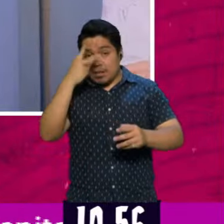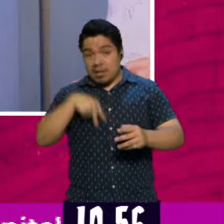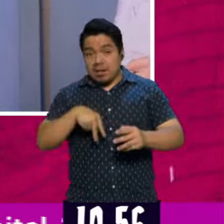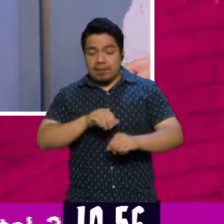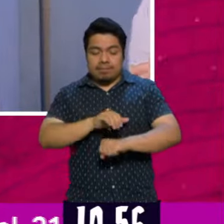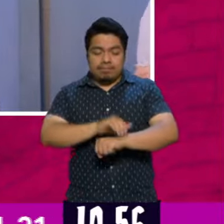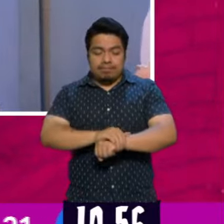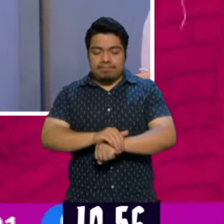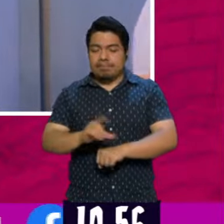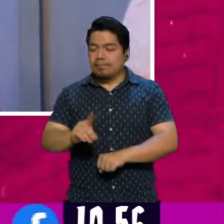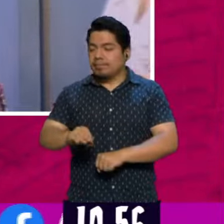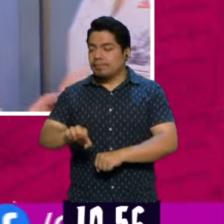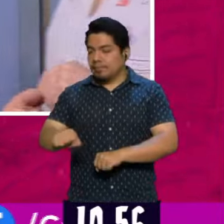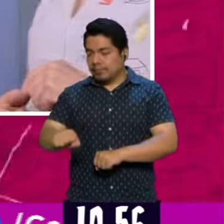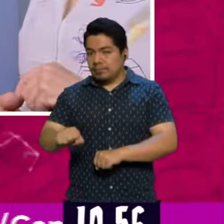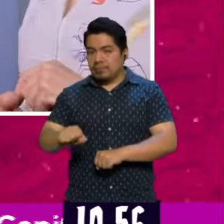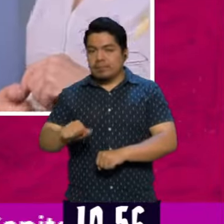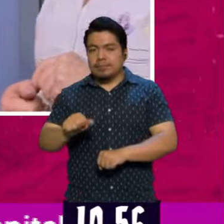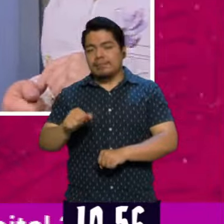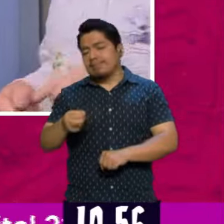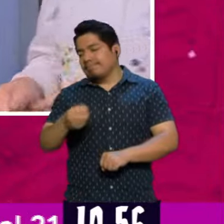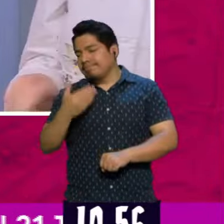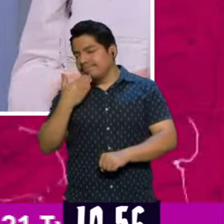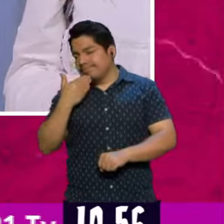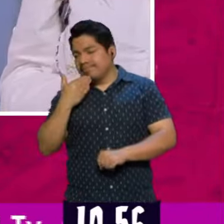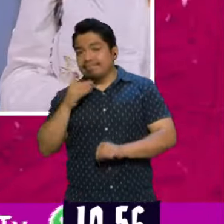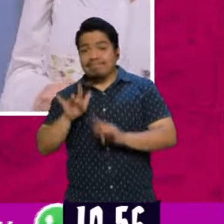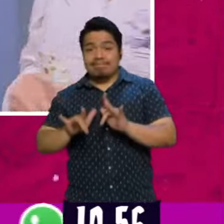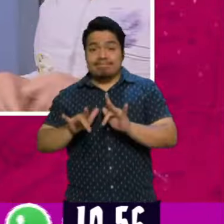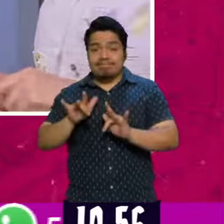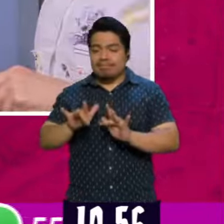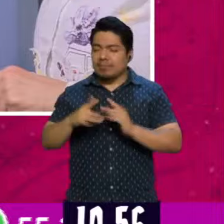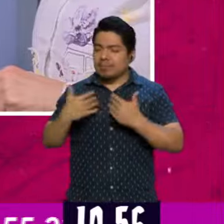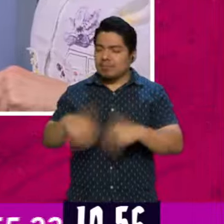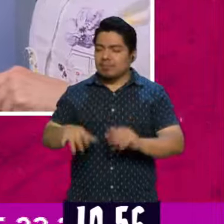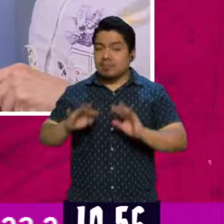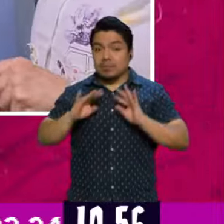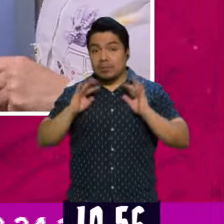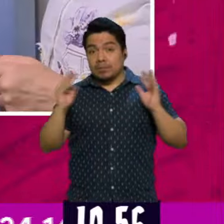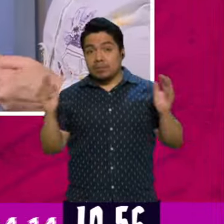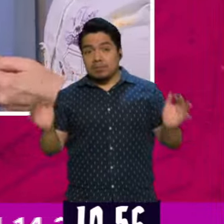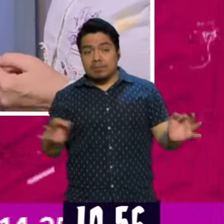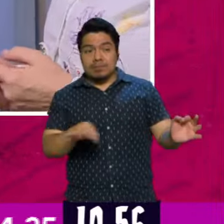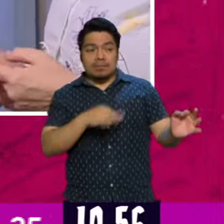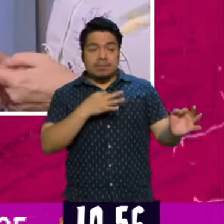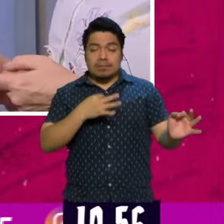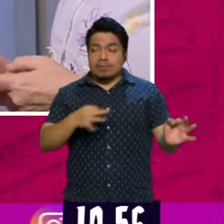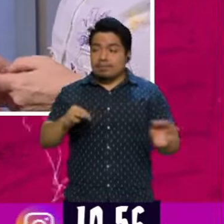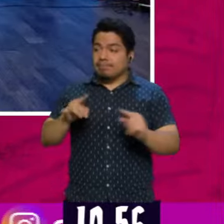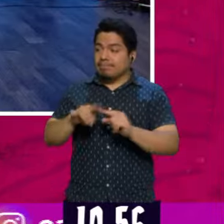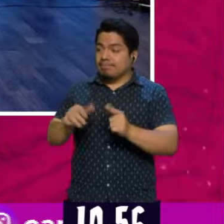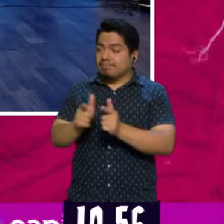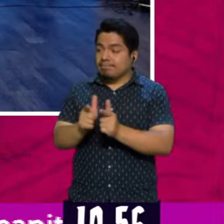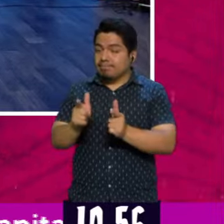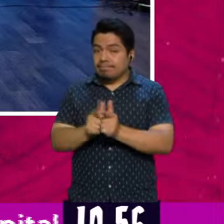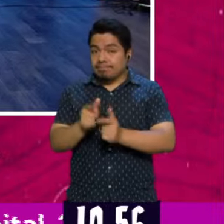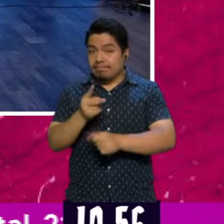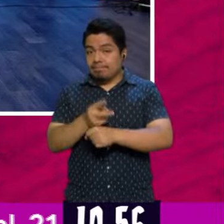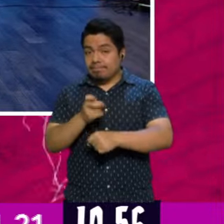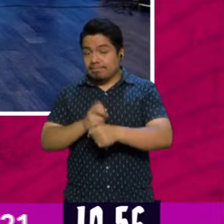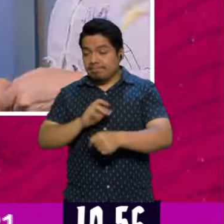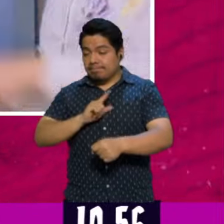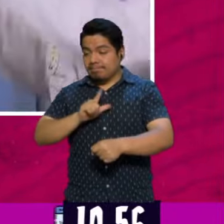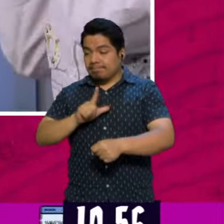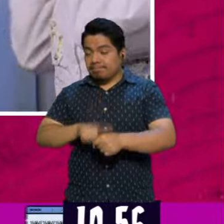queridísima Denise, que lo ha hecho todo con mucho mimo. Vamos a estar con una sinfónica, con ellos, con un invitado de lujo, Rodrigo